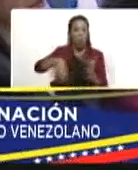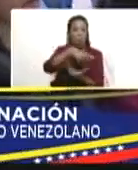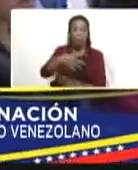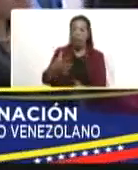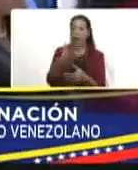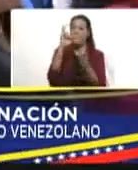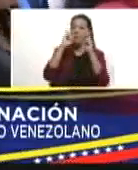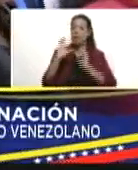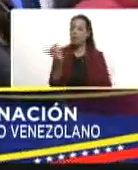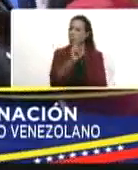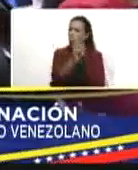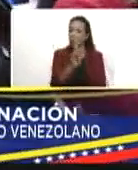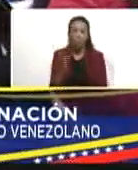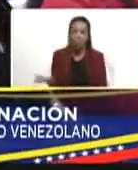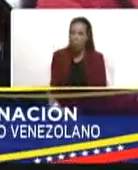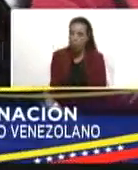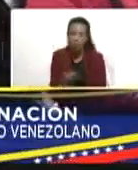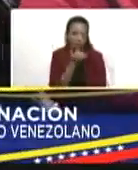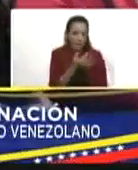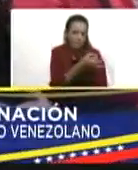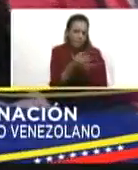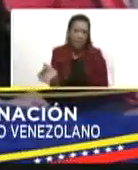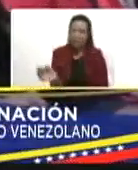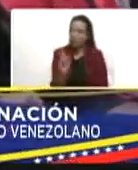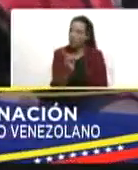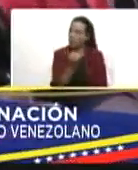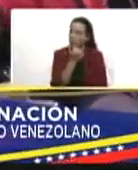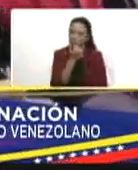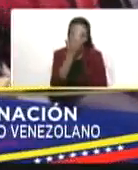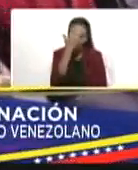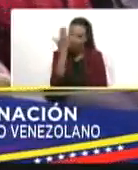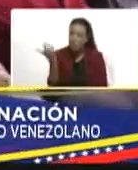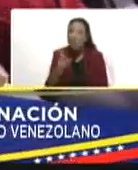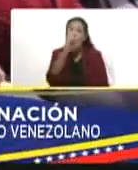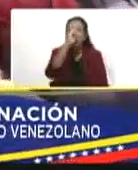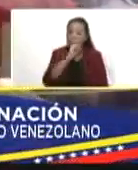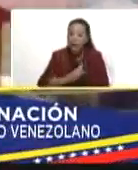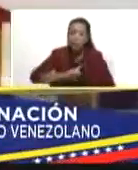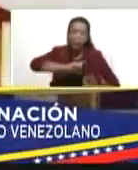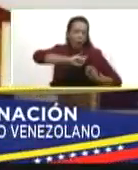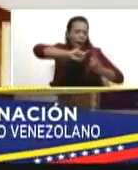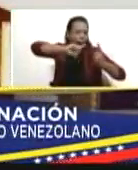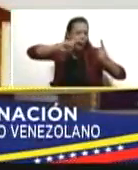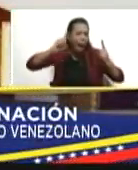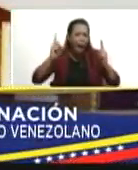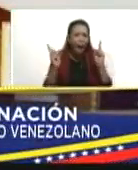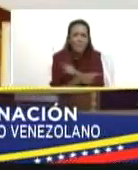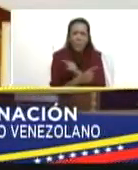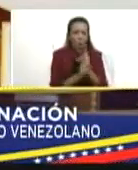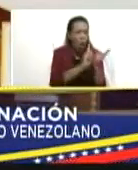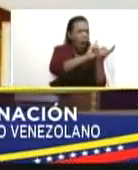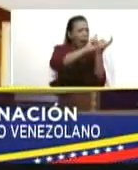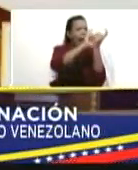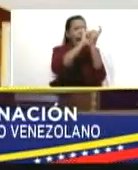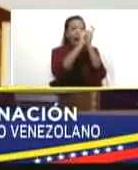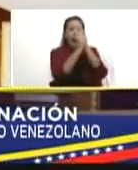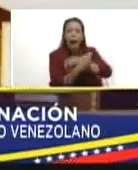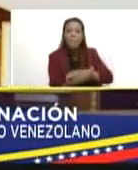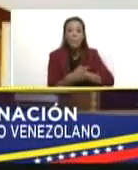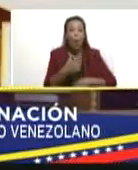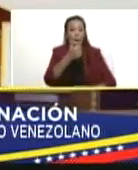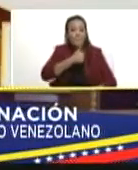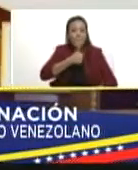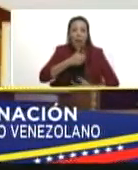dificultades de las cuales estamos muy conscientes fue un año de transición en el que debíamos mantener y